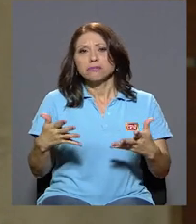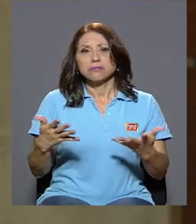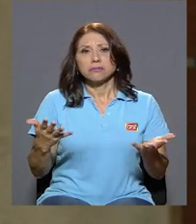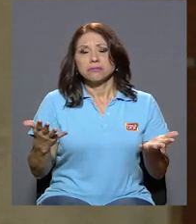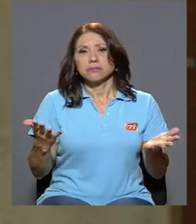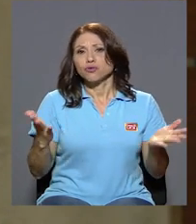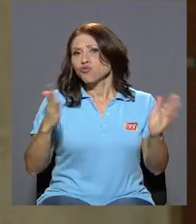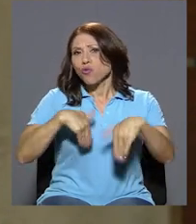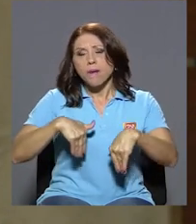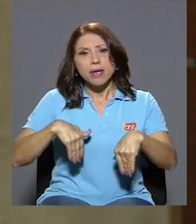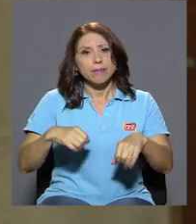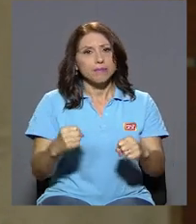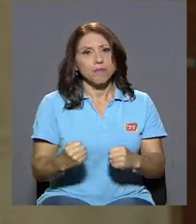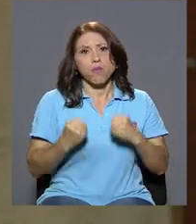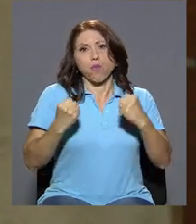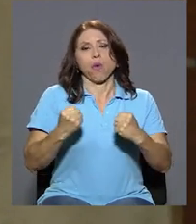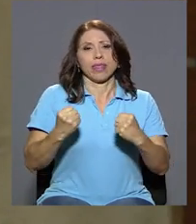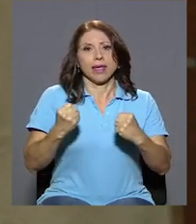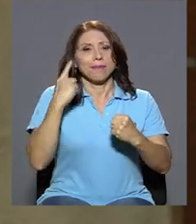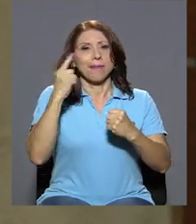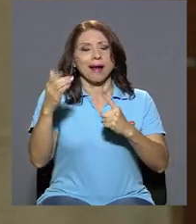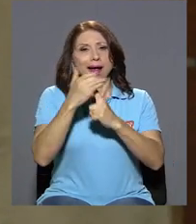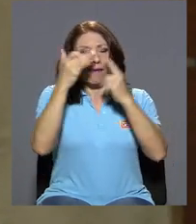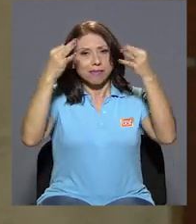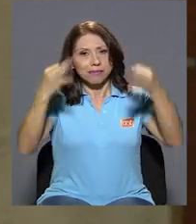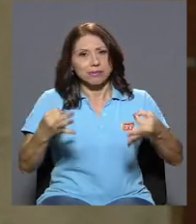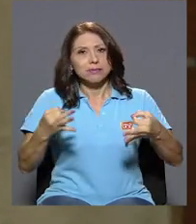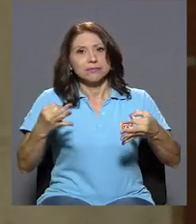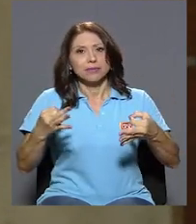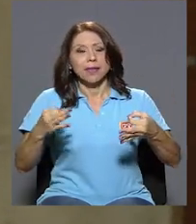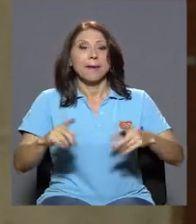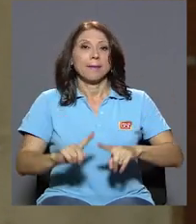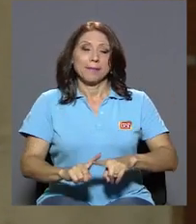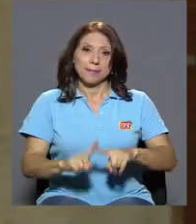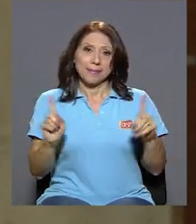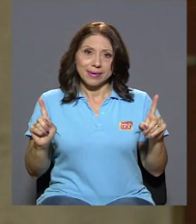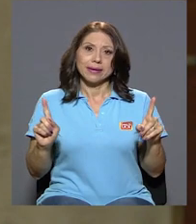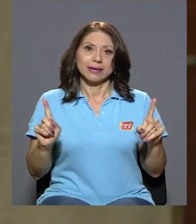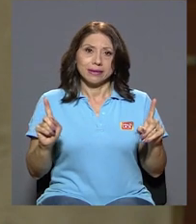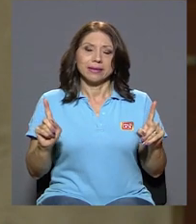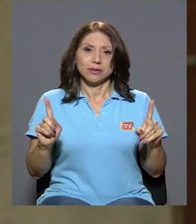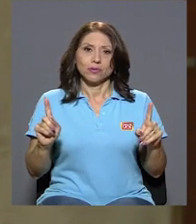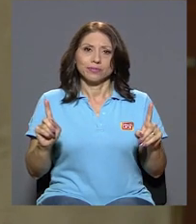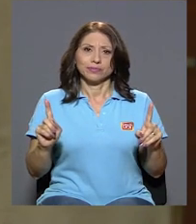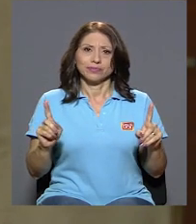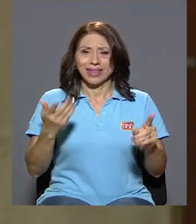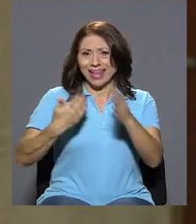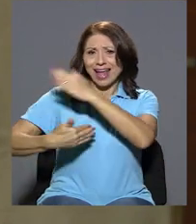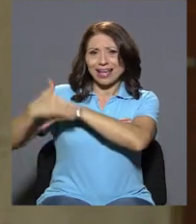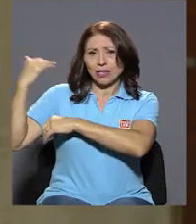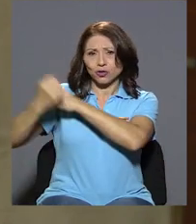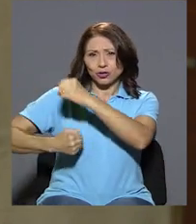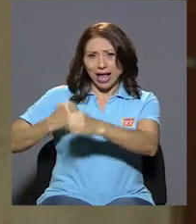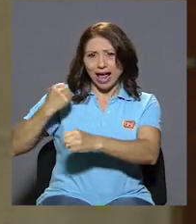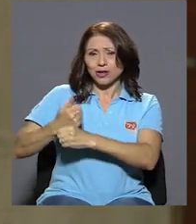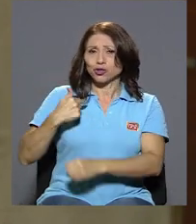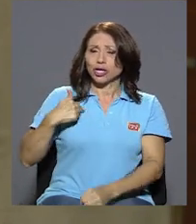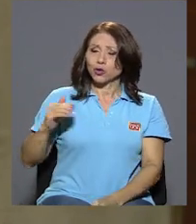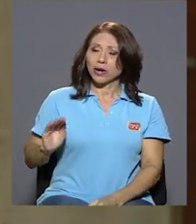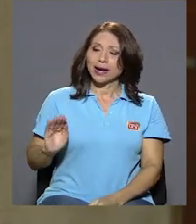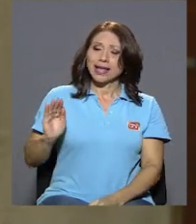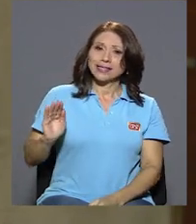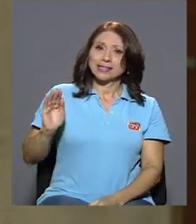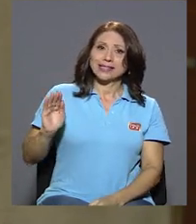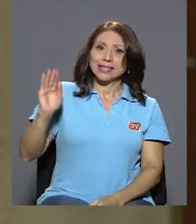tenía el poder decisorio pero sí observe en esos